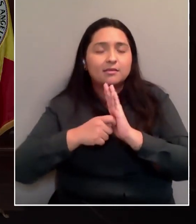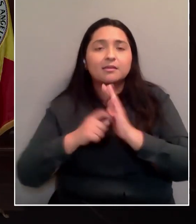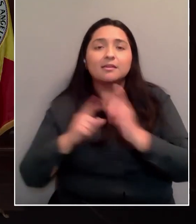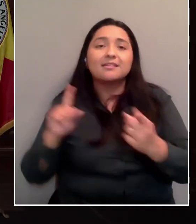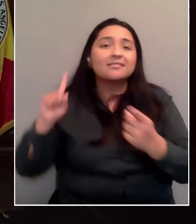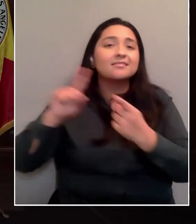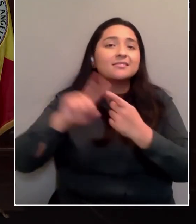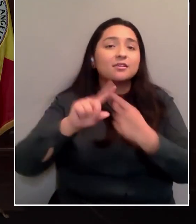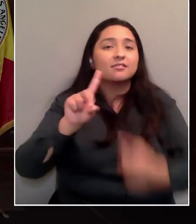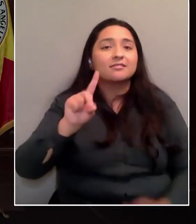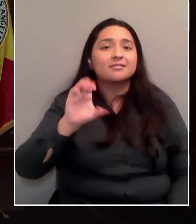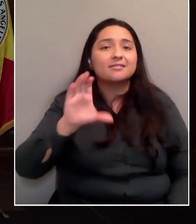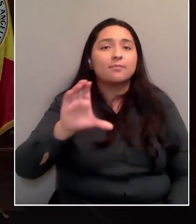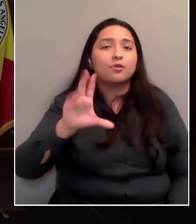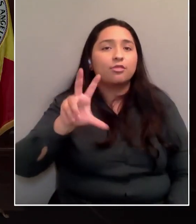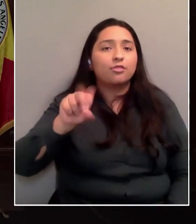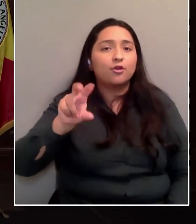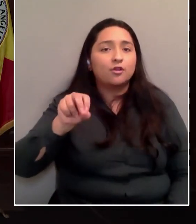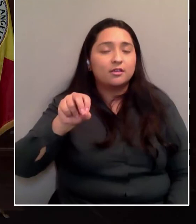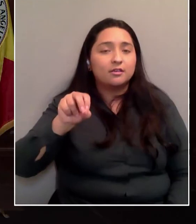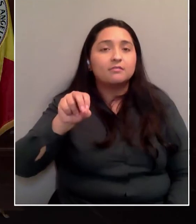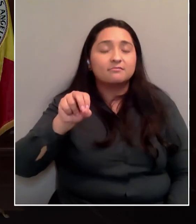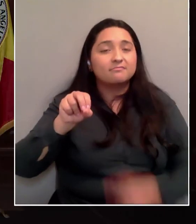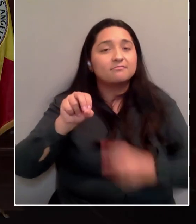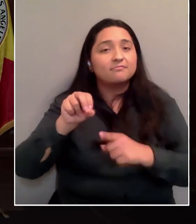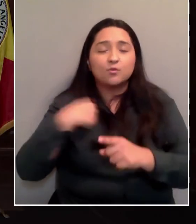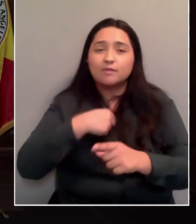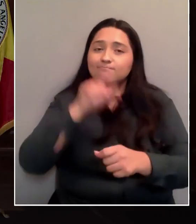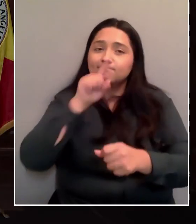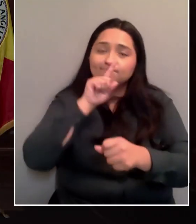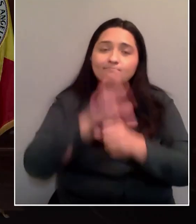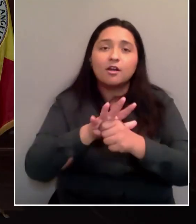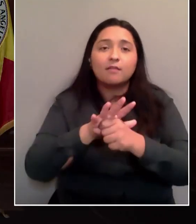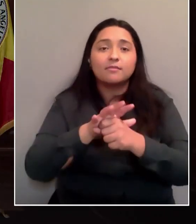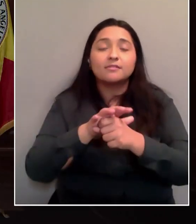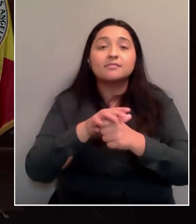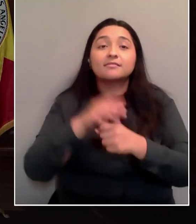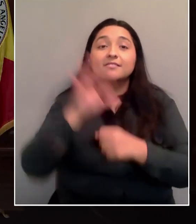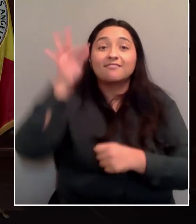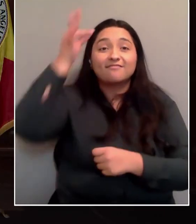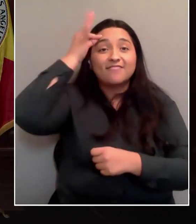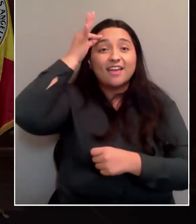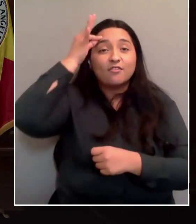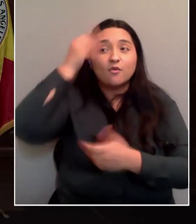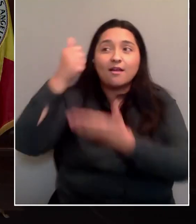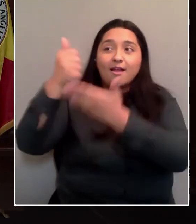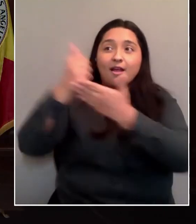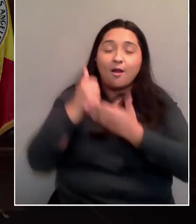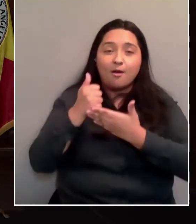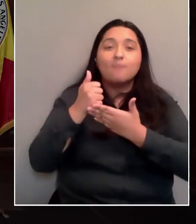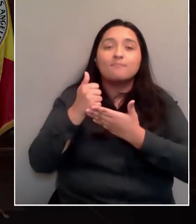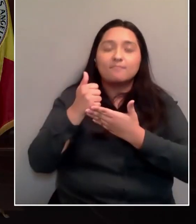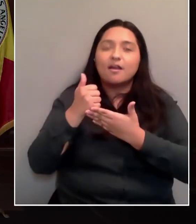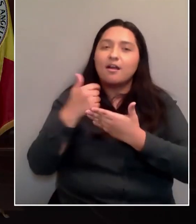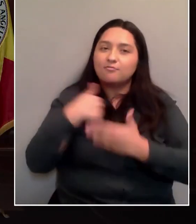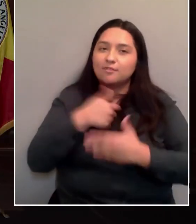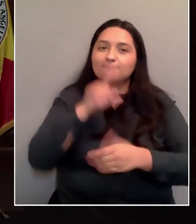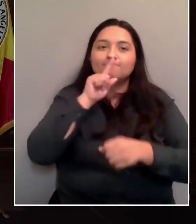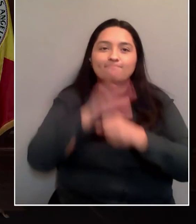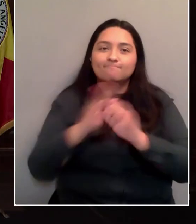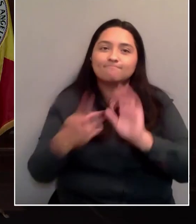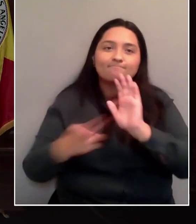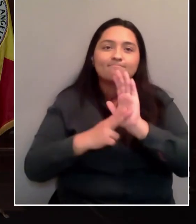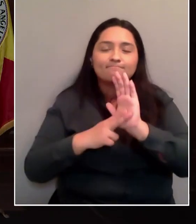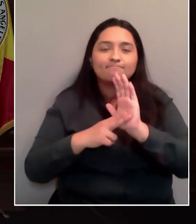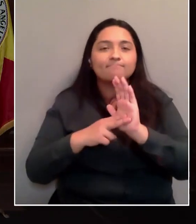a los recursos garantizados por el gobierno federal el mes pasado. El personal de LASA va a